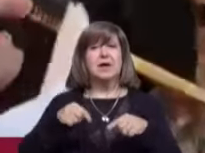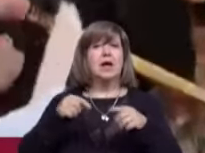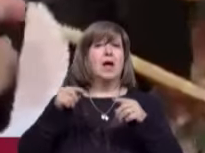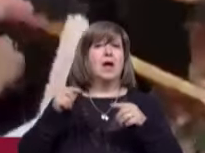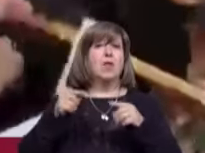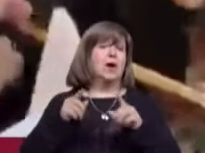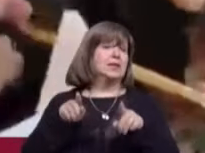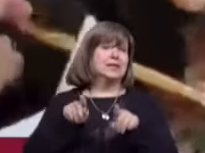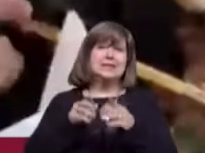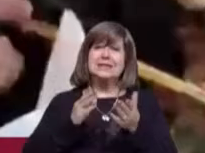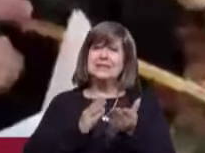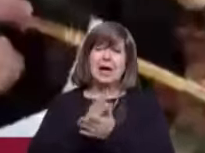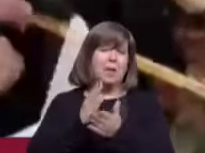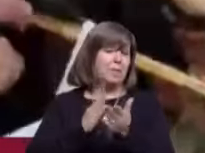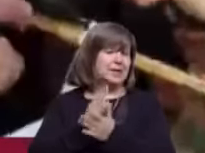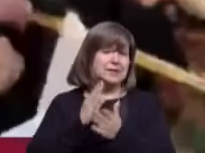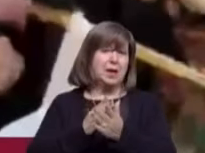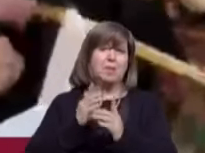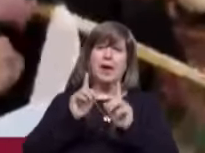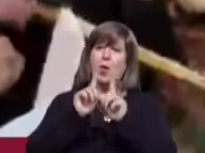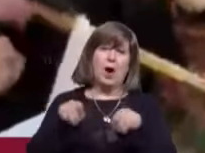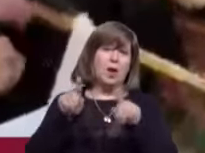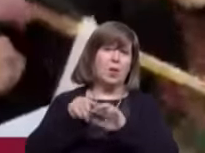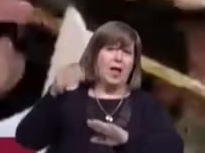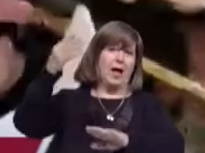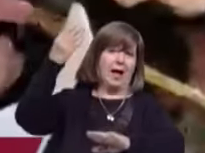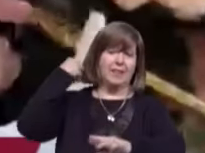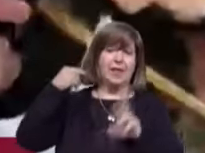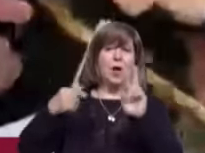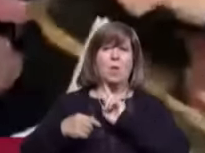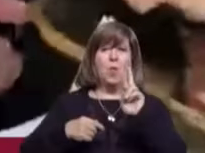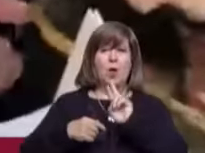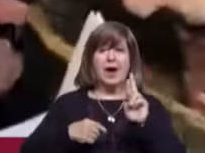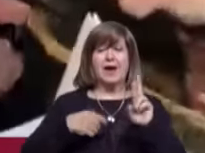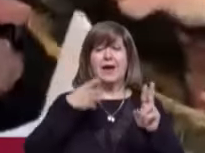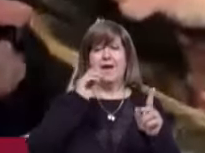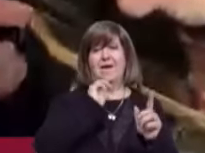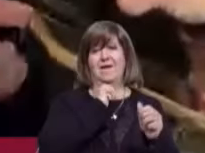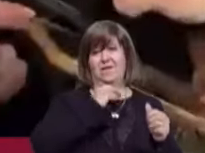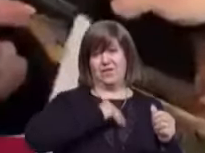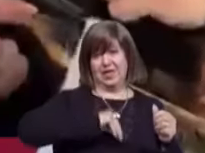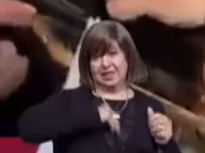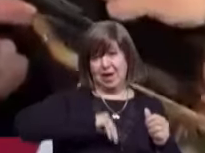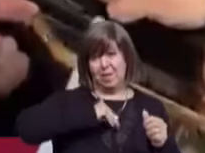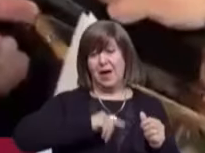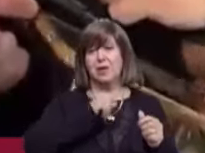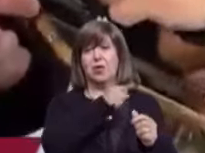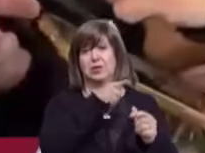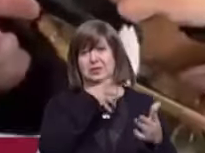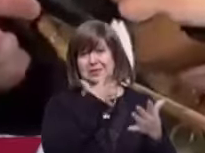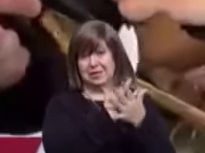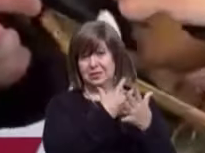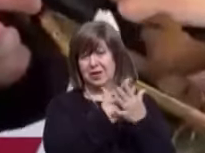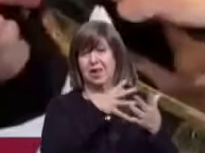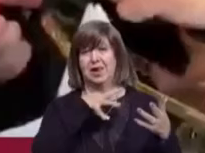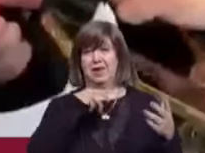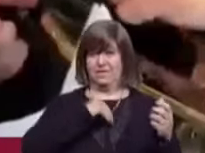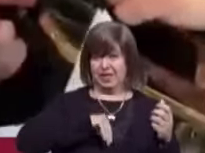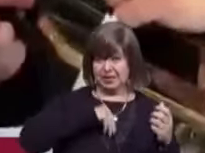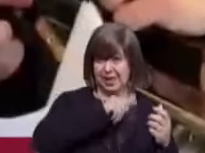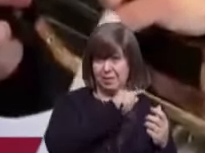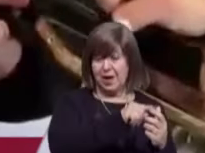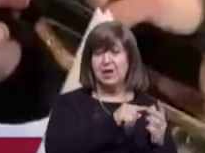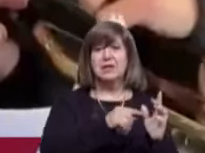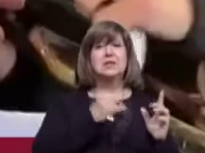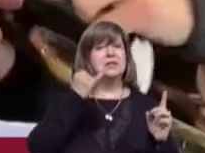las causas judiciales en las que se tigan hechos en los que una mujer habría resultado víctima de graves delitos contra su integridad sexual la unidad fiscal de